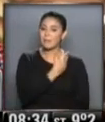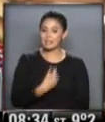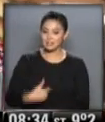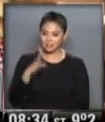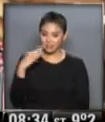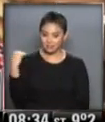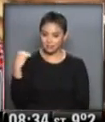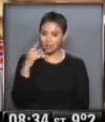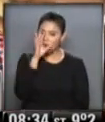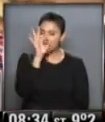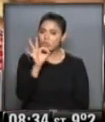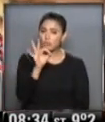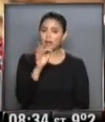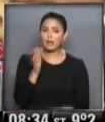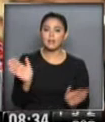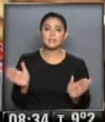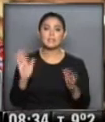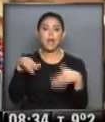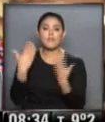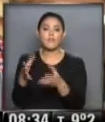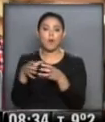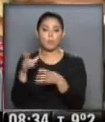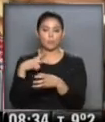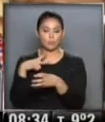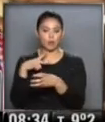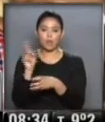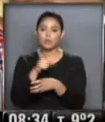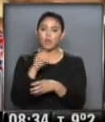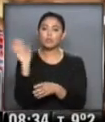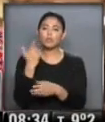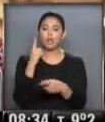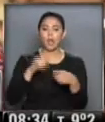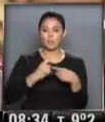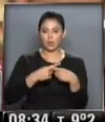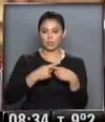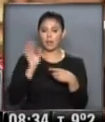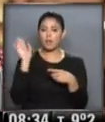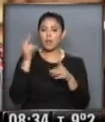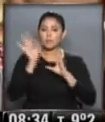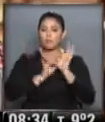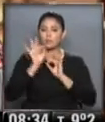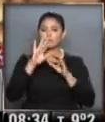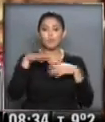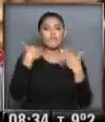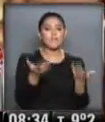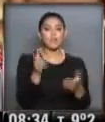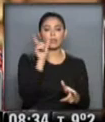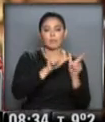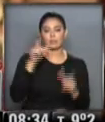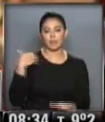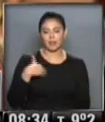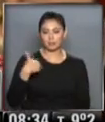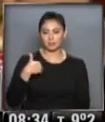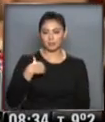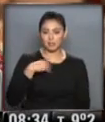va a hacer una movida a favor de una corporación, sino que todas sus políticas tienen que ver con el conjunto de los argentinos, porque cuando